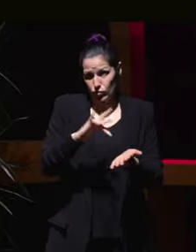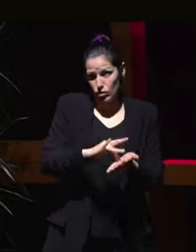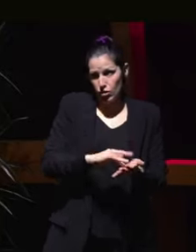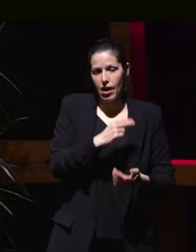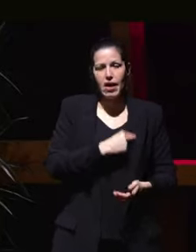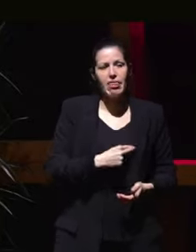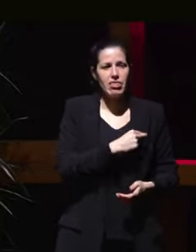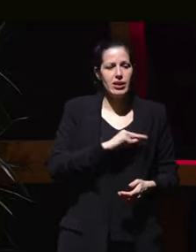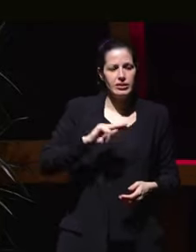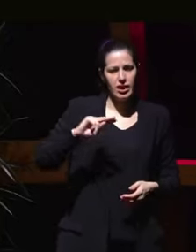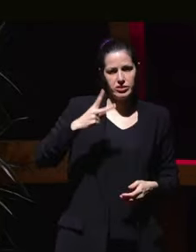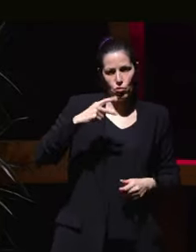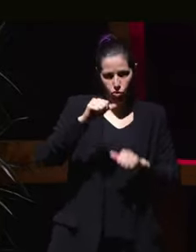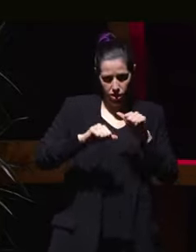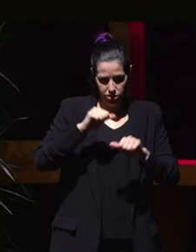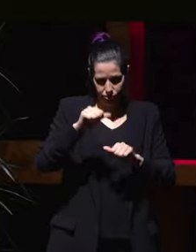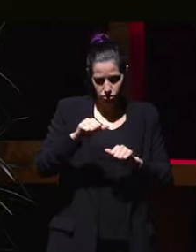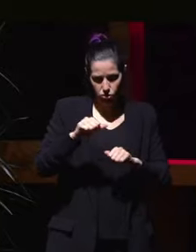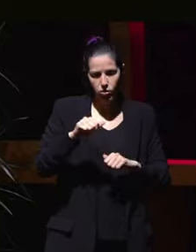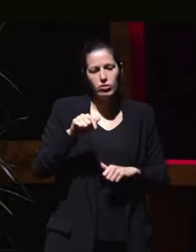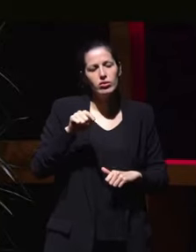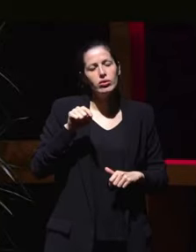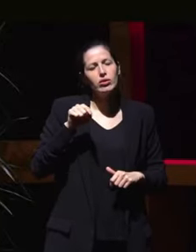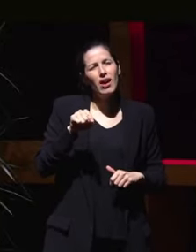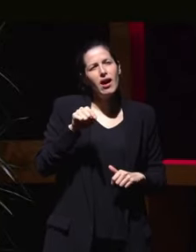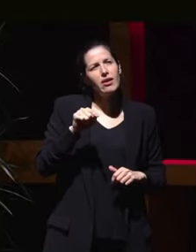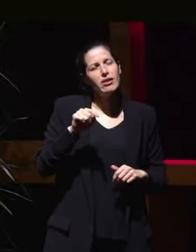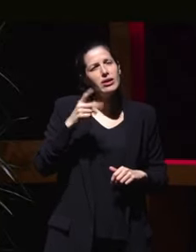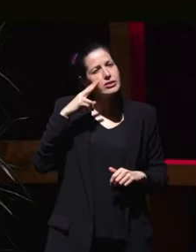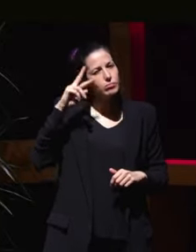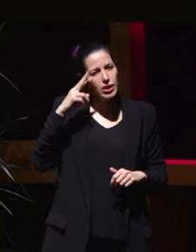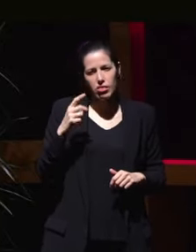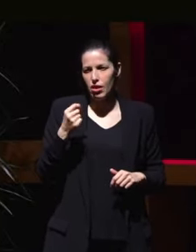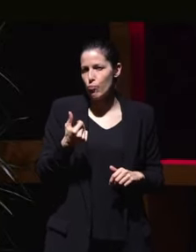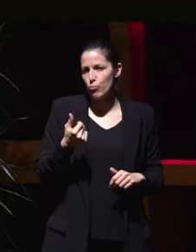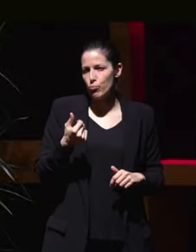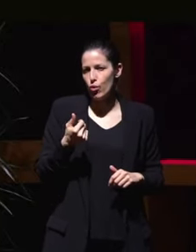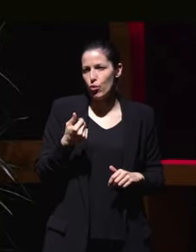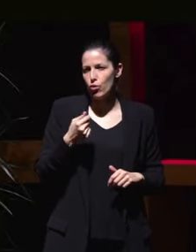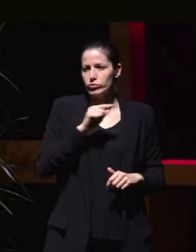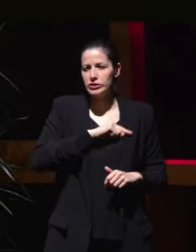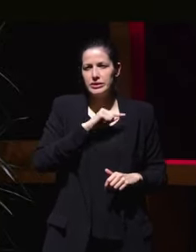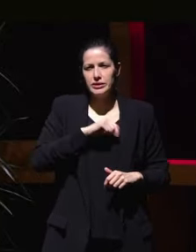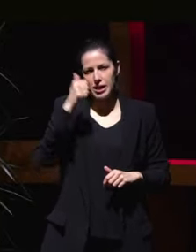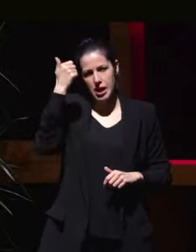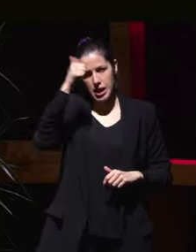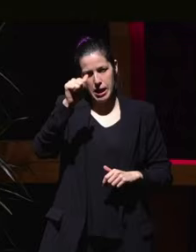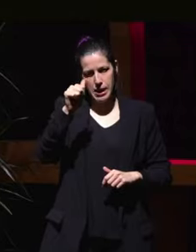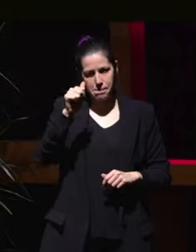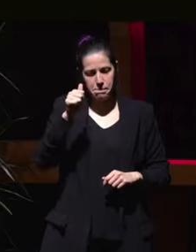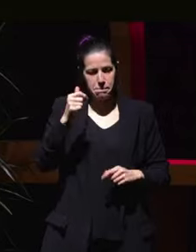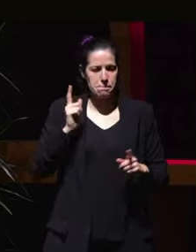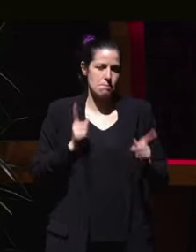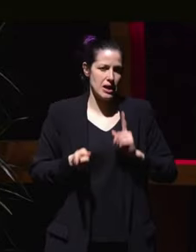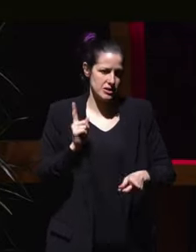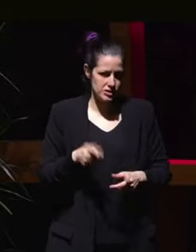unha das primeiras experiencias que creo que pode considerarse un micromachismo. Vamos a ver a continuación